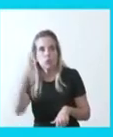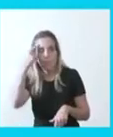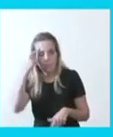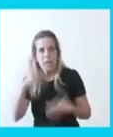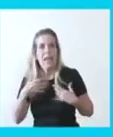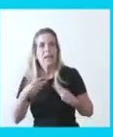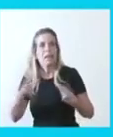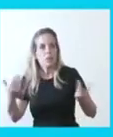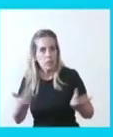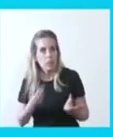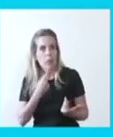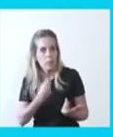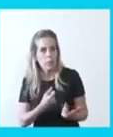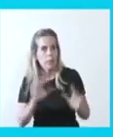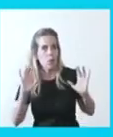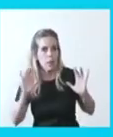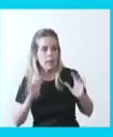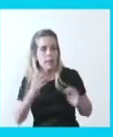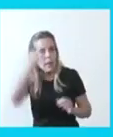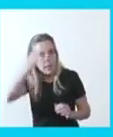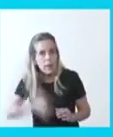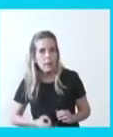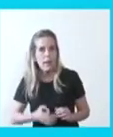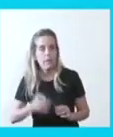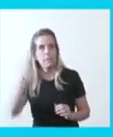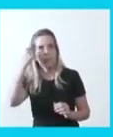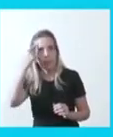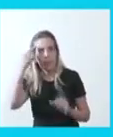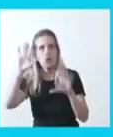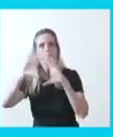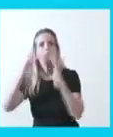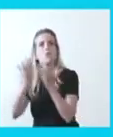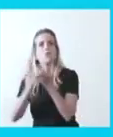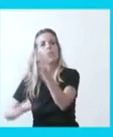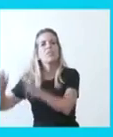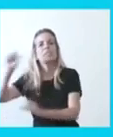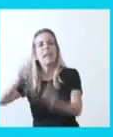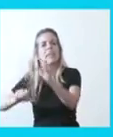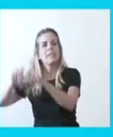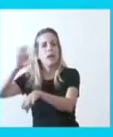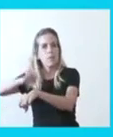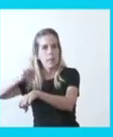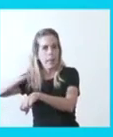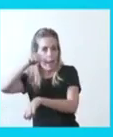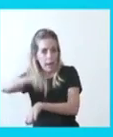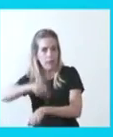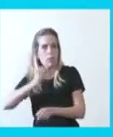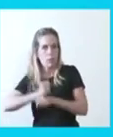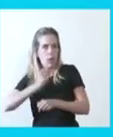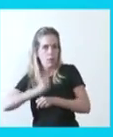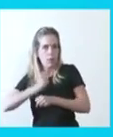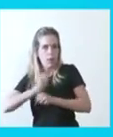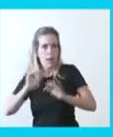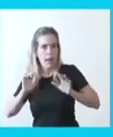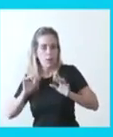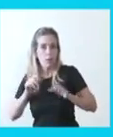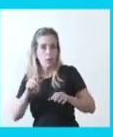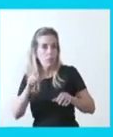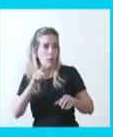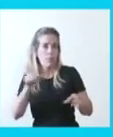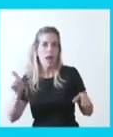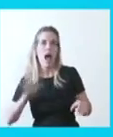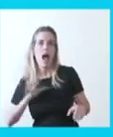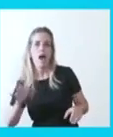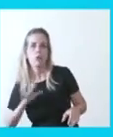pero tiene lógica en el mundo de la ciencia médica. Y en eso estamos trabajando. Nadie se inquiete